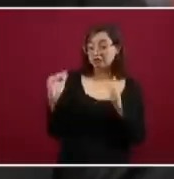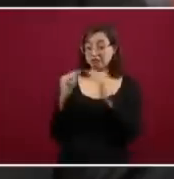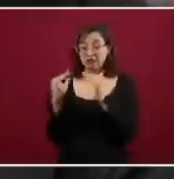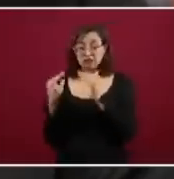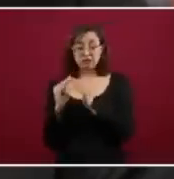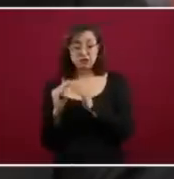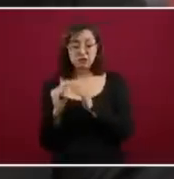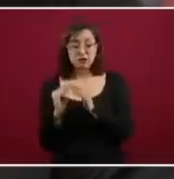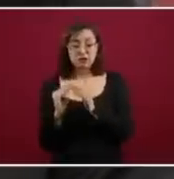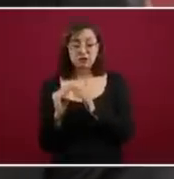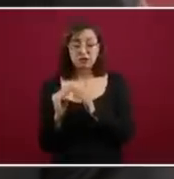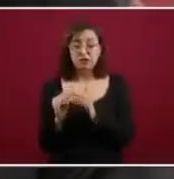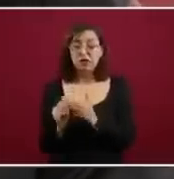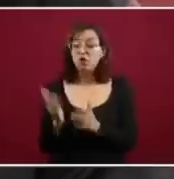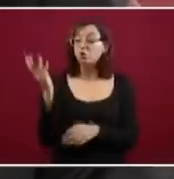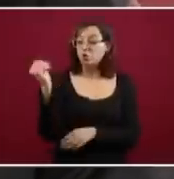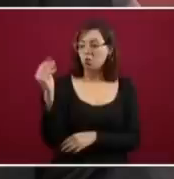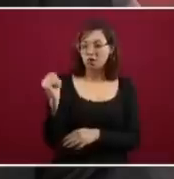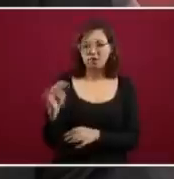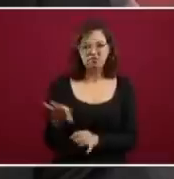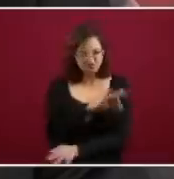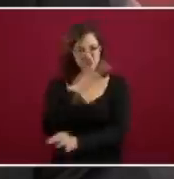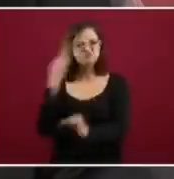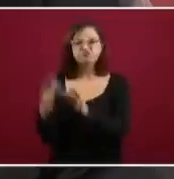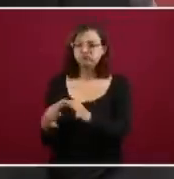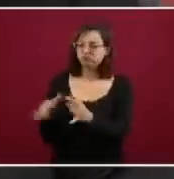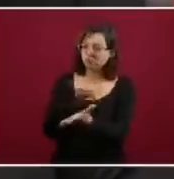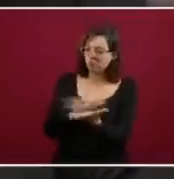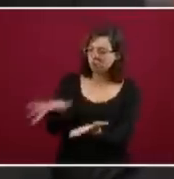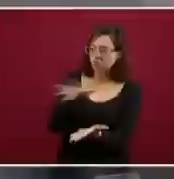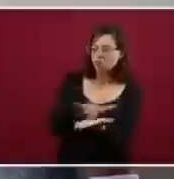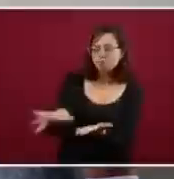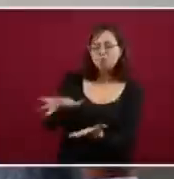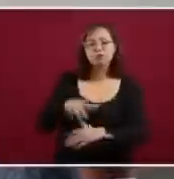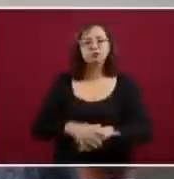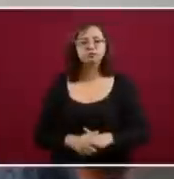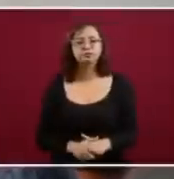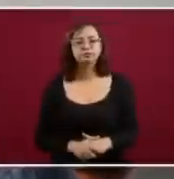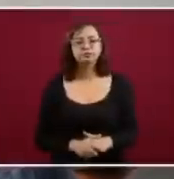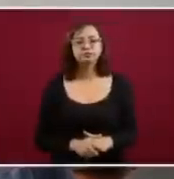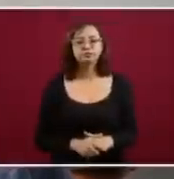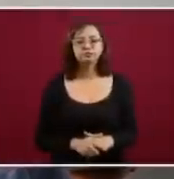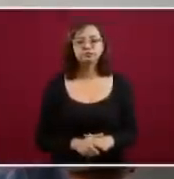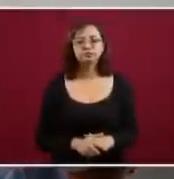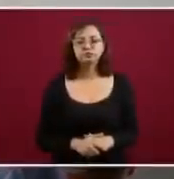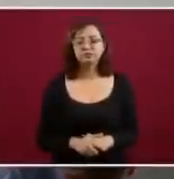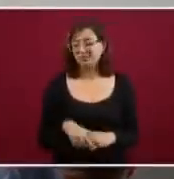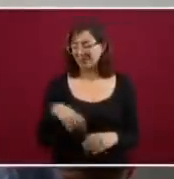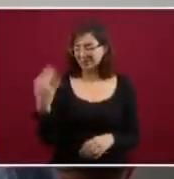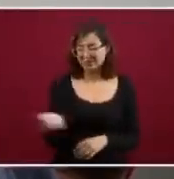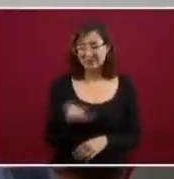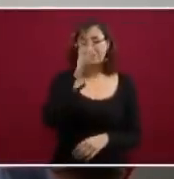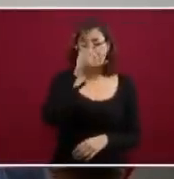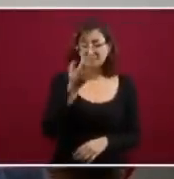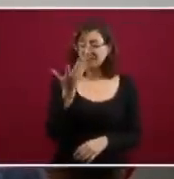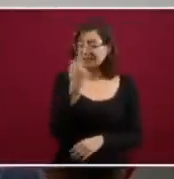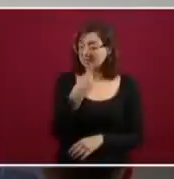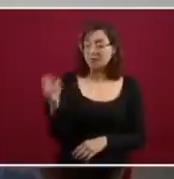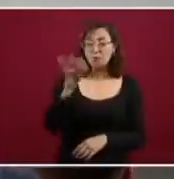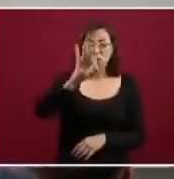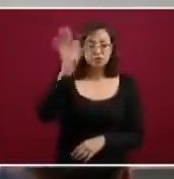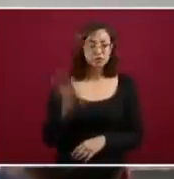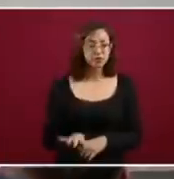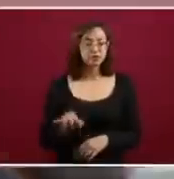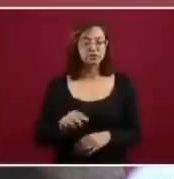hasta ahora en 9 está llegando un apoyo y va a llegar a los 10